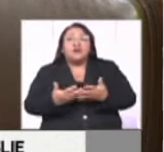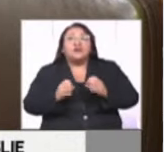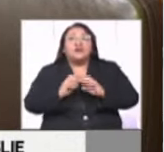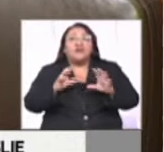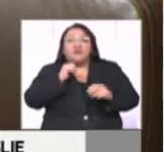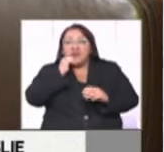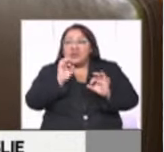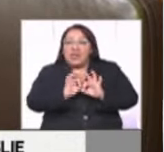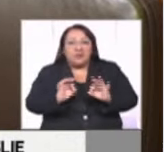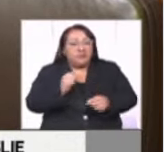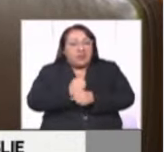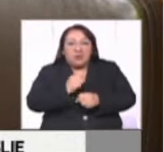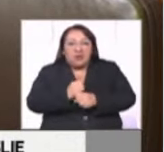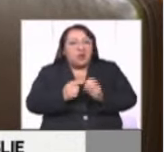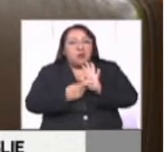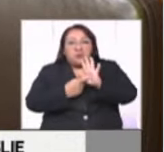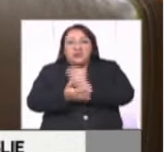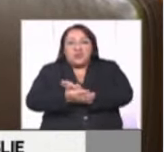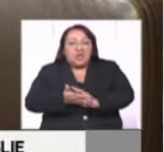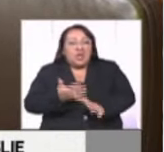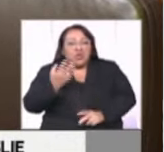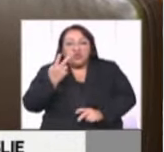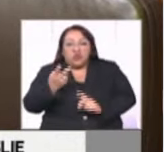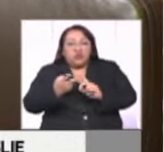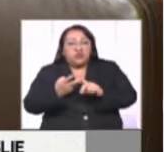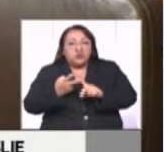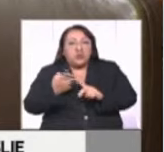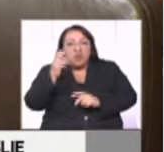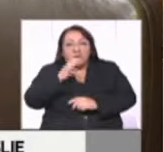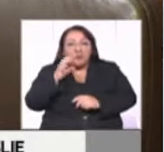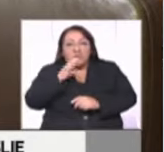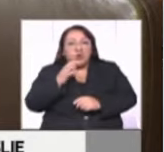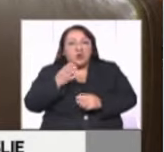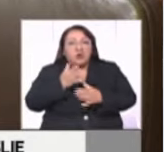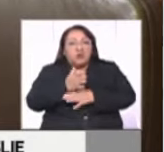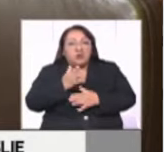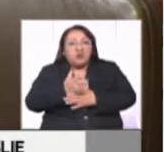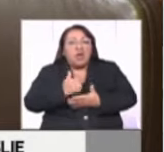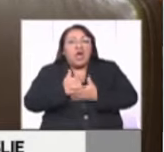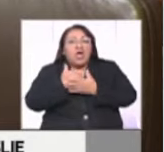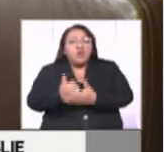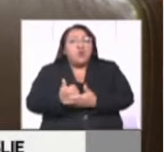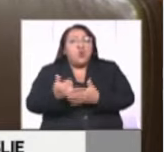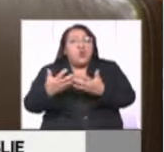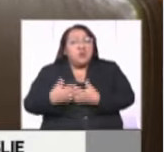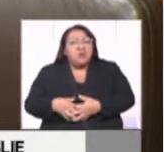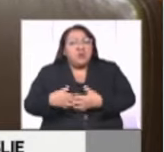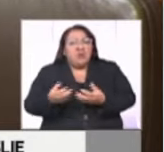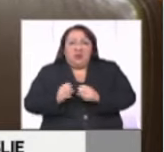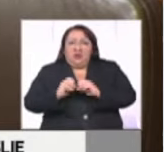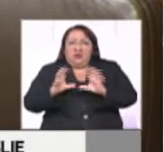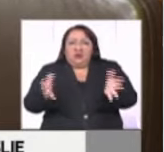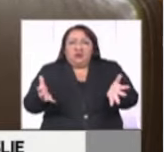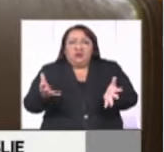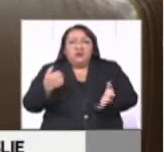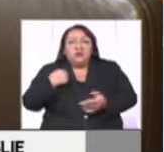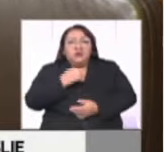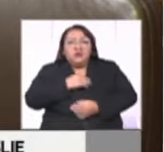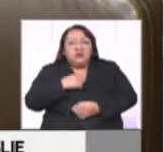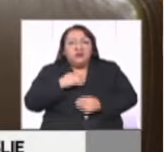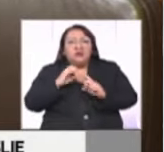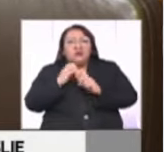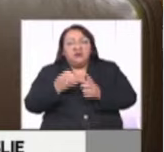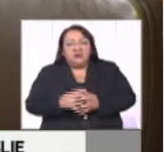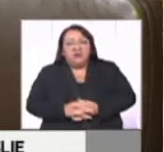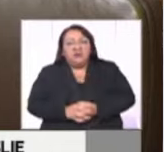falta de transparencia. Dos, de una búsqueda de a toda costa beneficiar a una empresa cuando claramente el Ministerio de